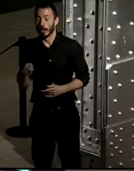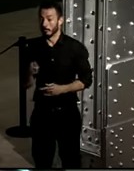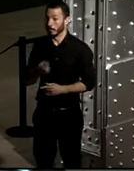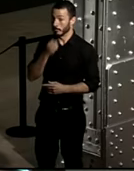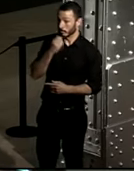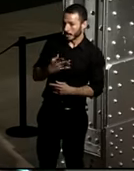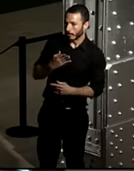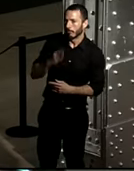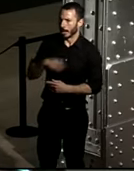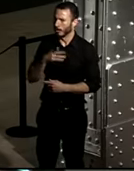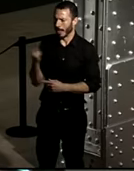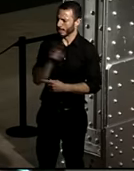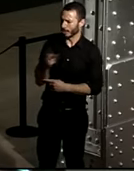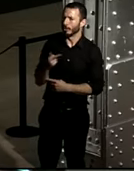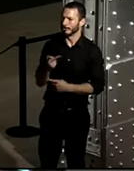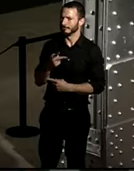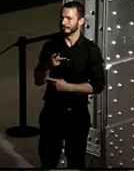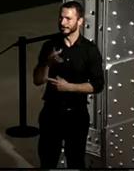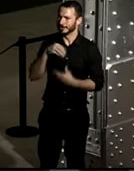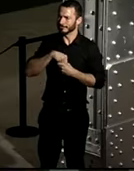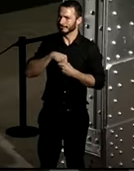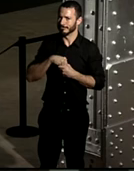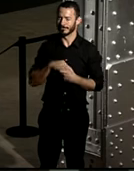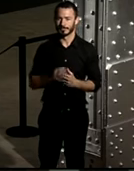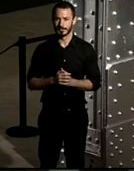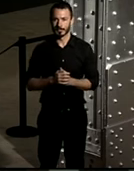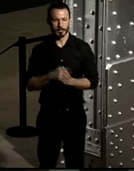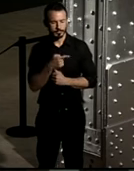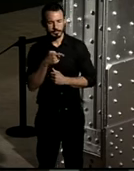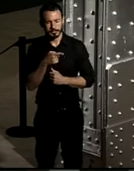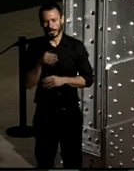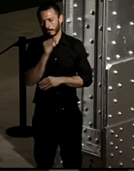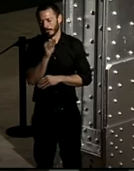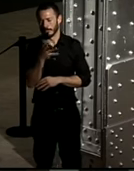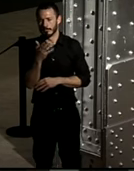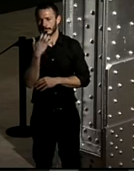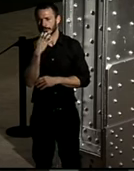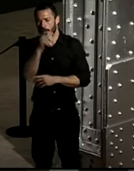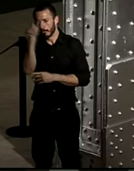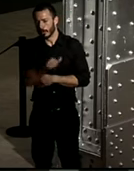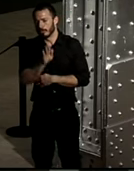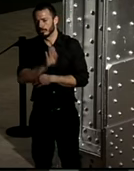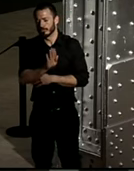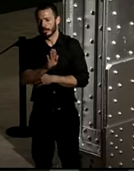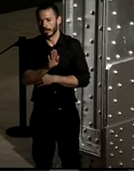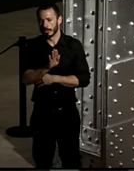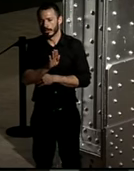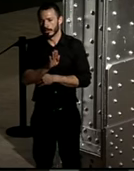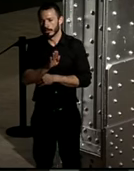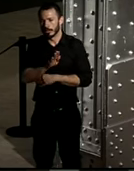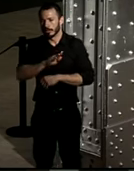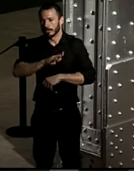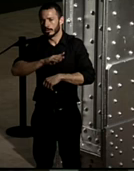poder. Una pregunta que quiero hacer a mis compañeros. Sí, naturalmente. ¿Cuántas horas por ejemplo, en una película, en vuestras películas, cuántas horas